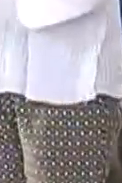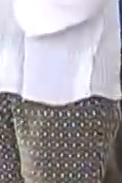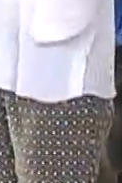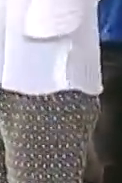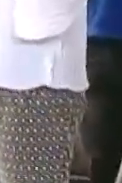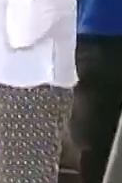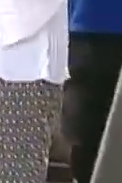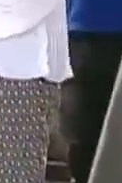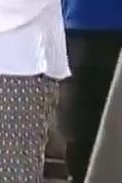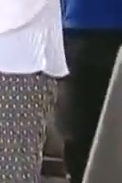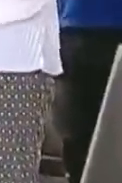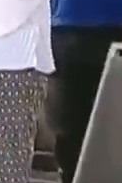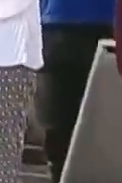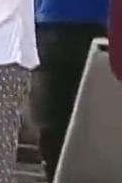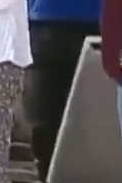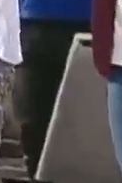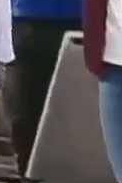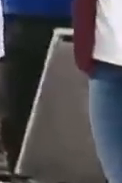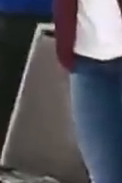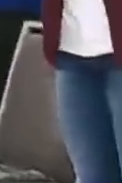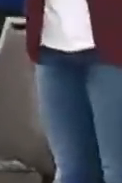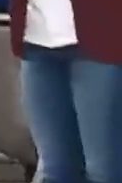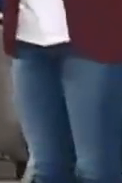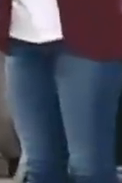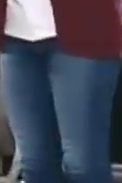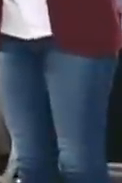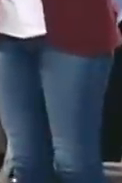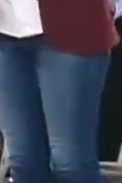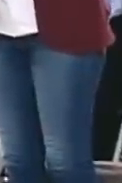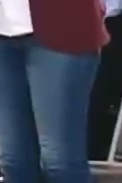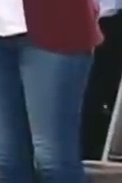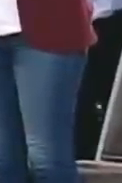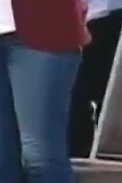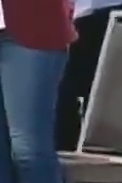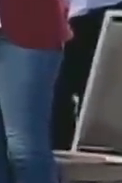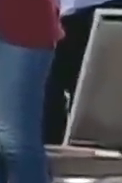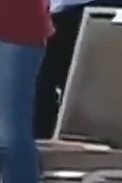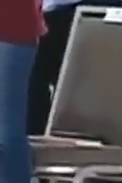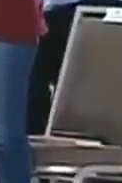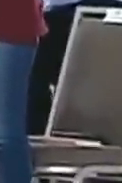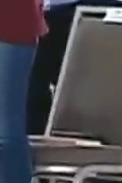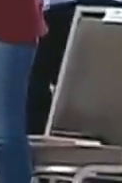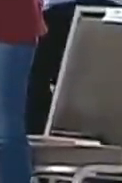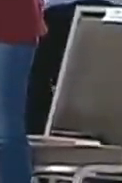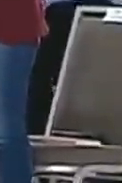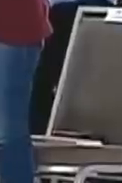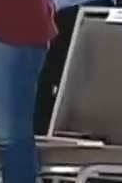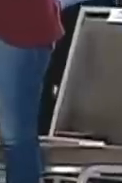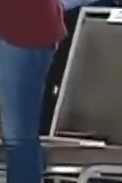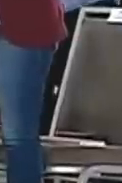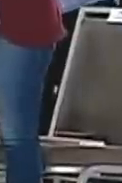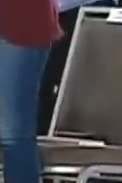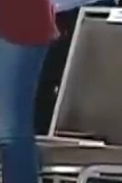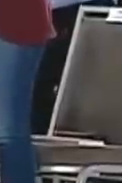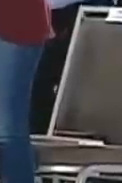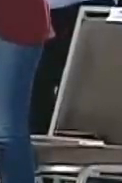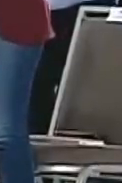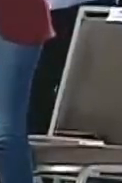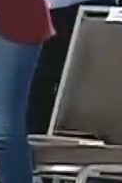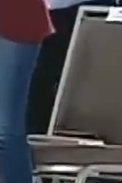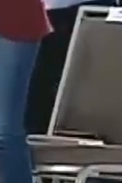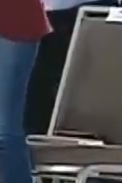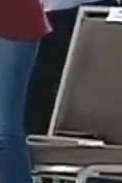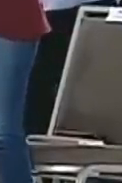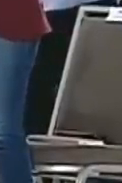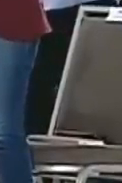Iniciamos esta transmisión con la jornada de trabajo del miércoles productivo, esta vez en apoyo al sector económico del emprendimiento y